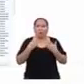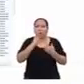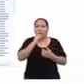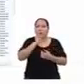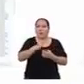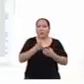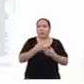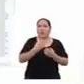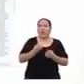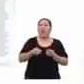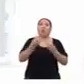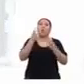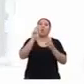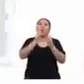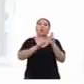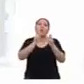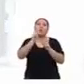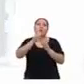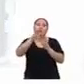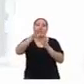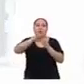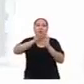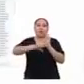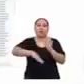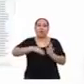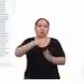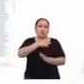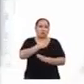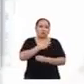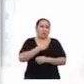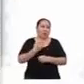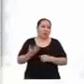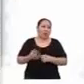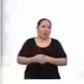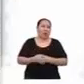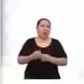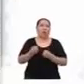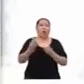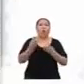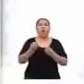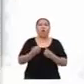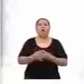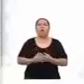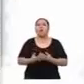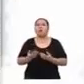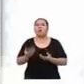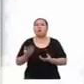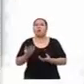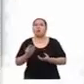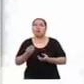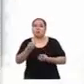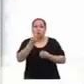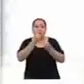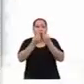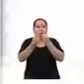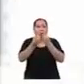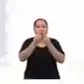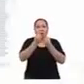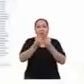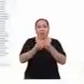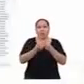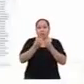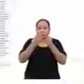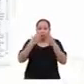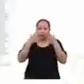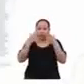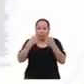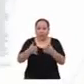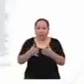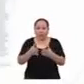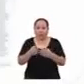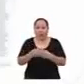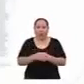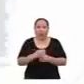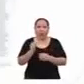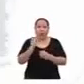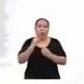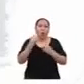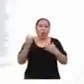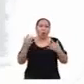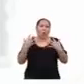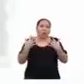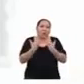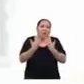ejemplo, cuántas personas menores de edad hay, o cuántos tienen un tipo específico de alimentación, o sienten